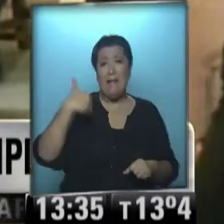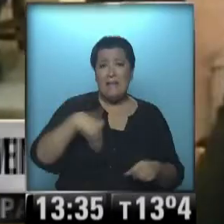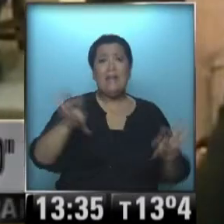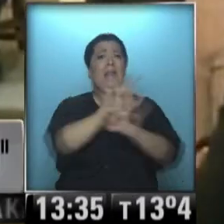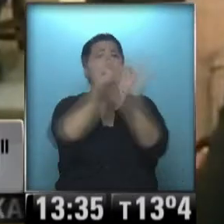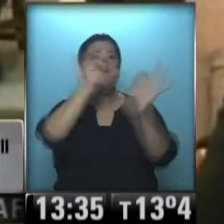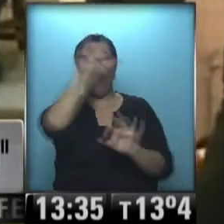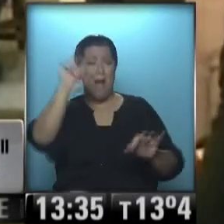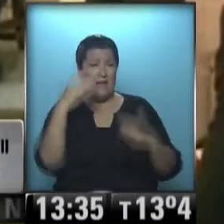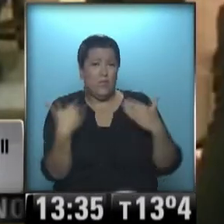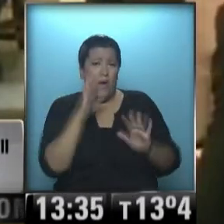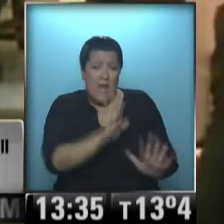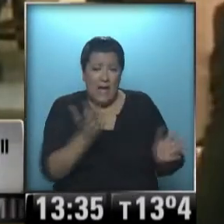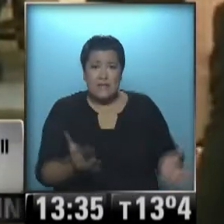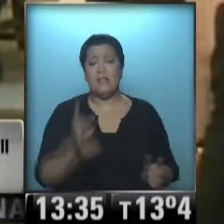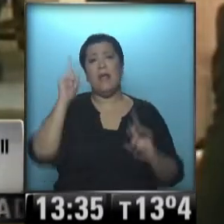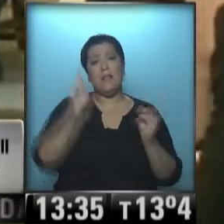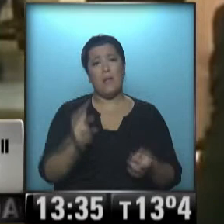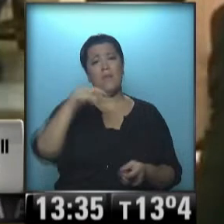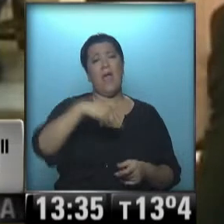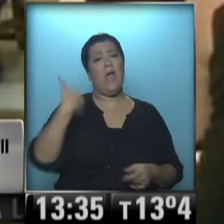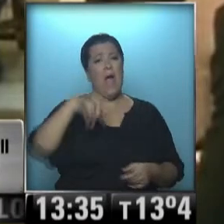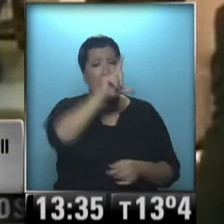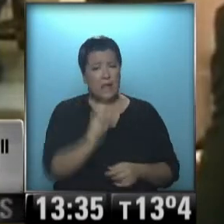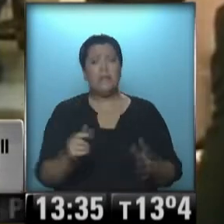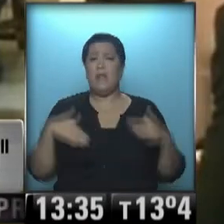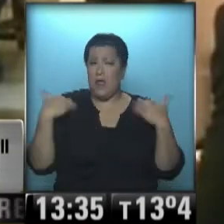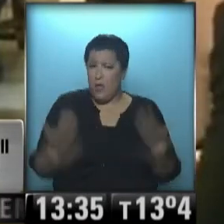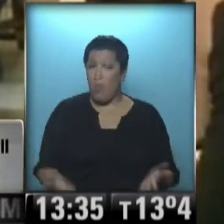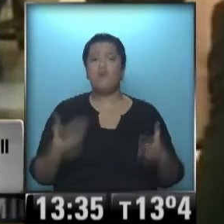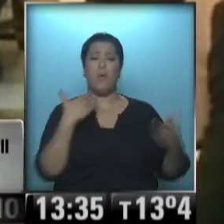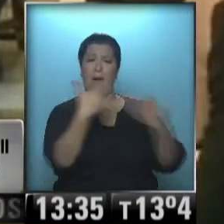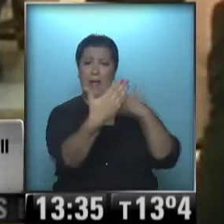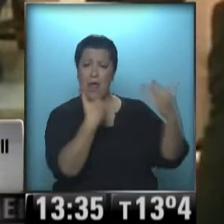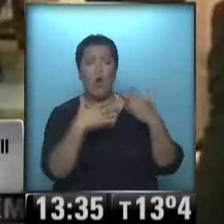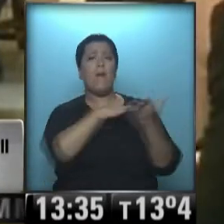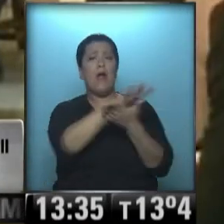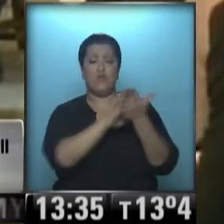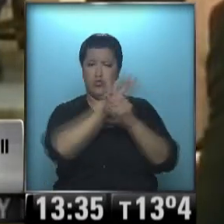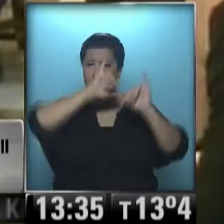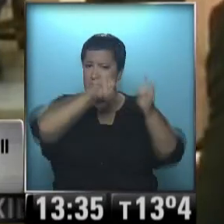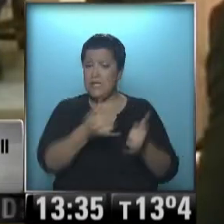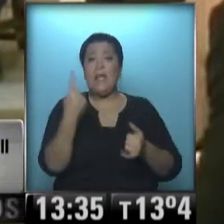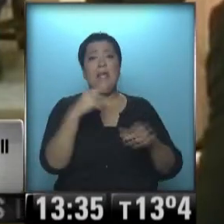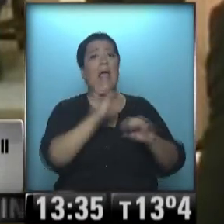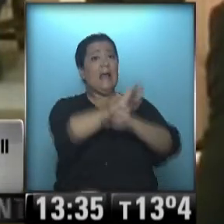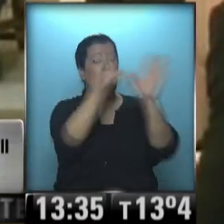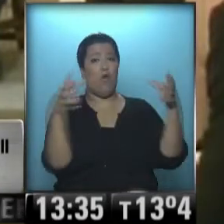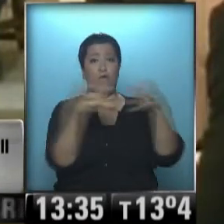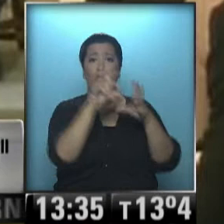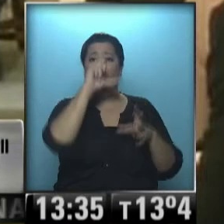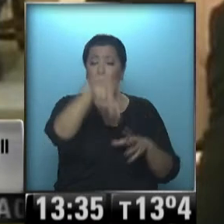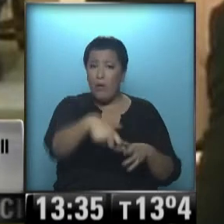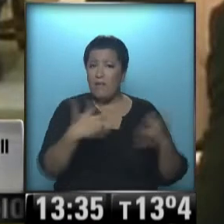hacer esto. Destacó además que el país está dispuesto a dialogar para llegar a una solución negociada y aclaró que los fondos buitre trataron de hacer